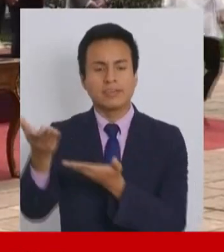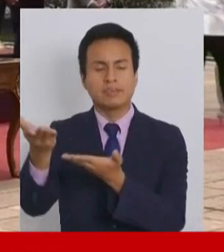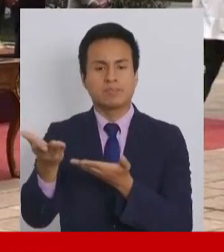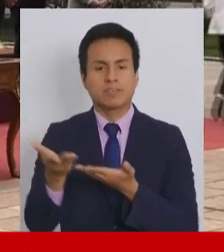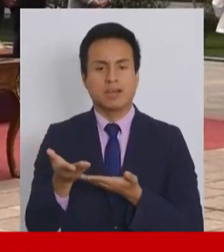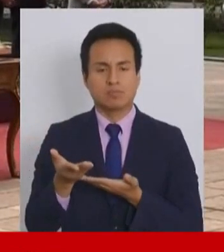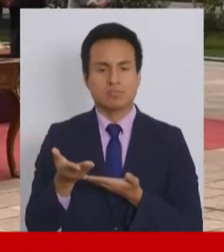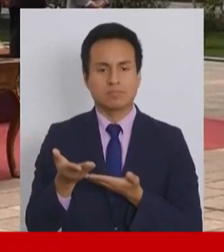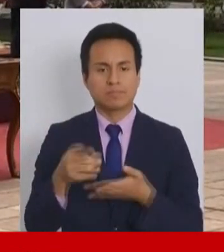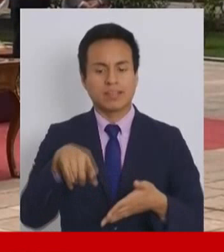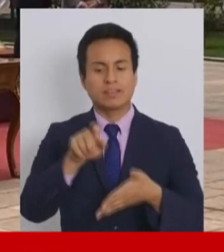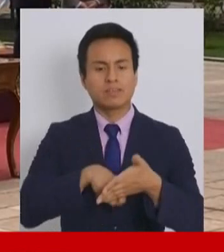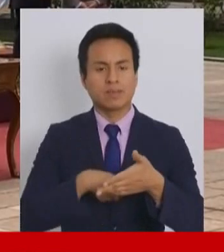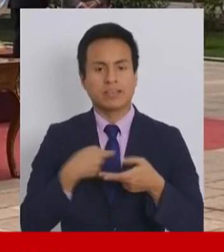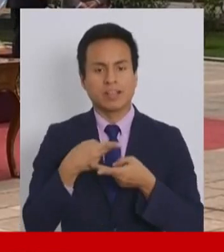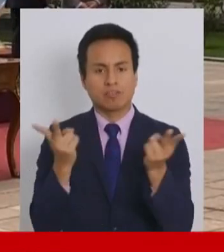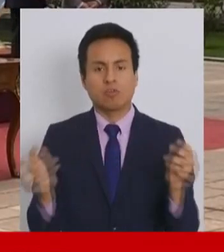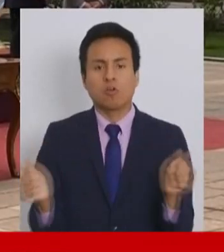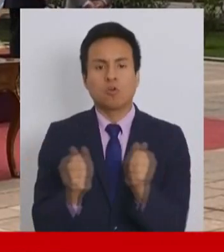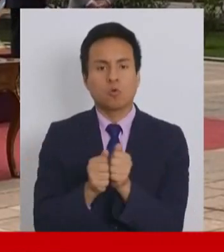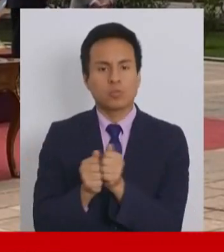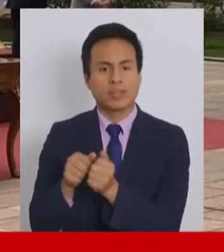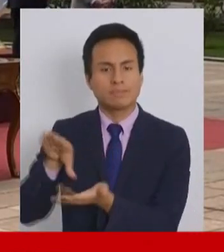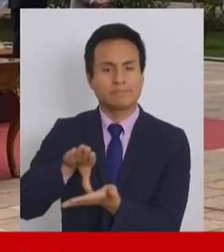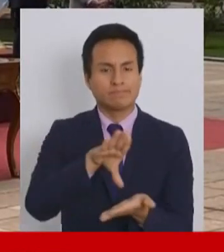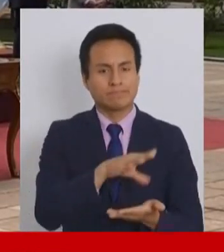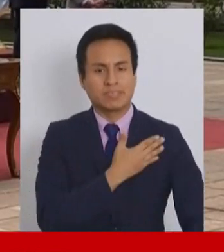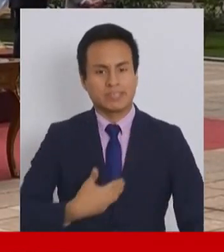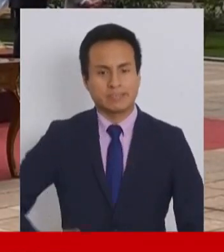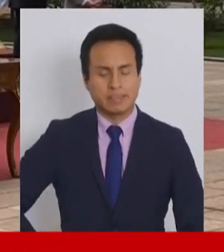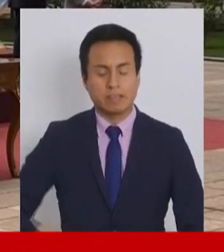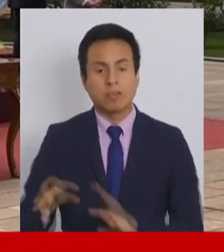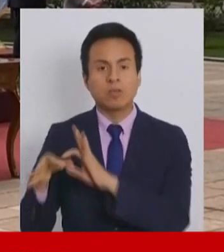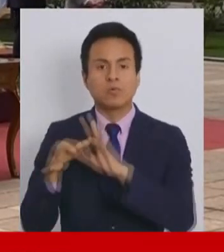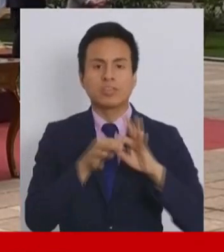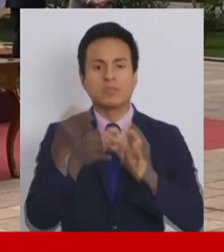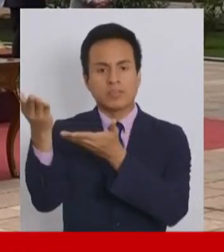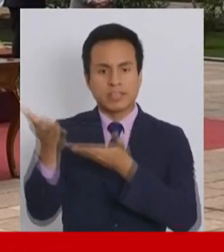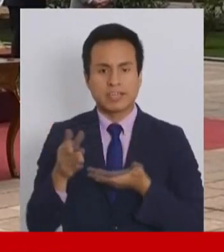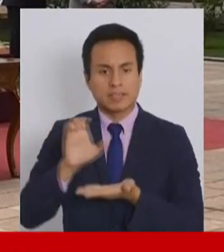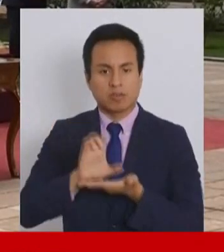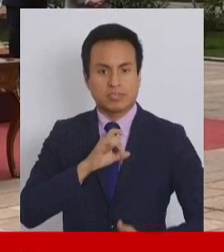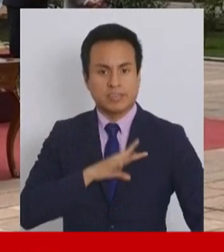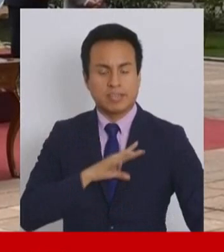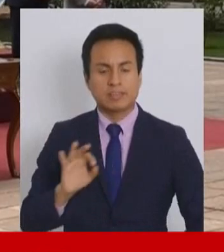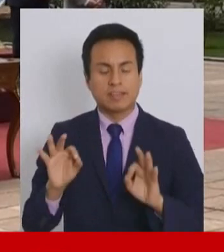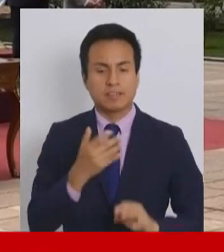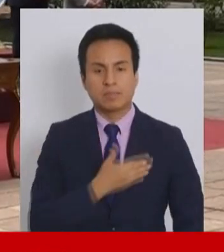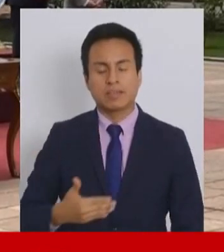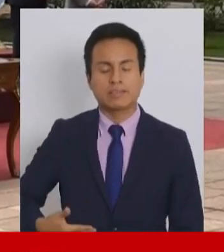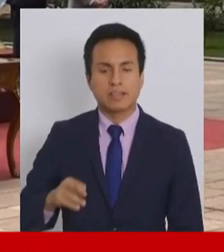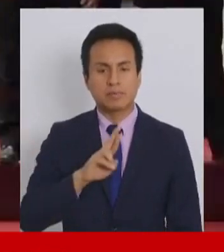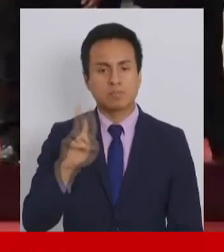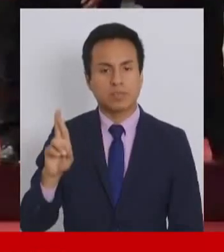estratégicos que se están firmando a la firma de la declaración en este momento. Conjunta presidencial. Con motivo de la visita de Estado a Chile de Su Excelencia el Presidente